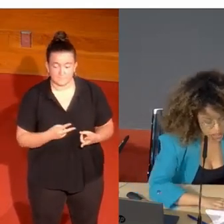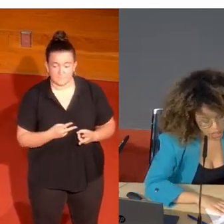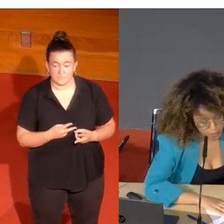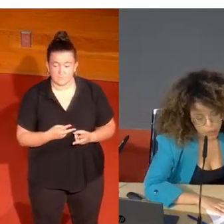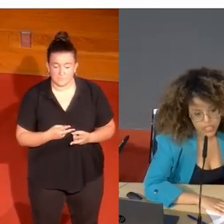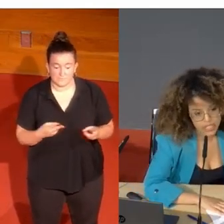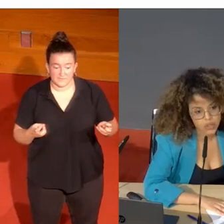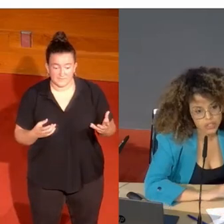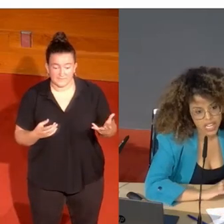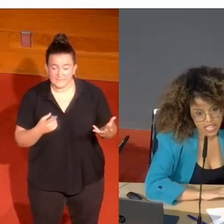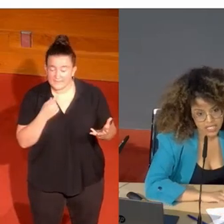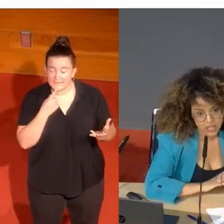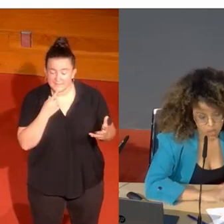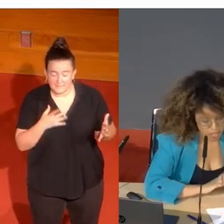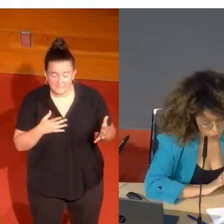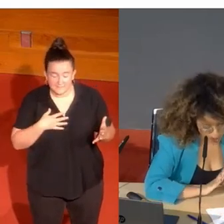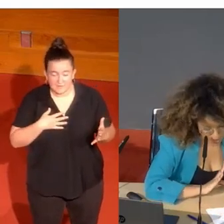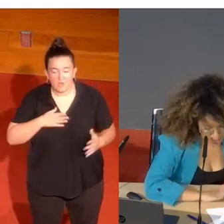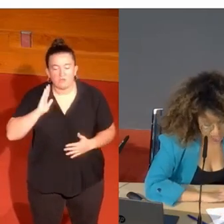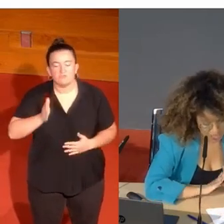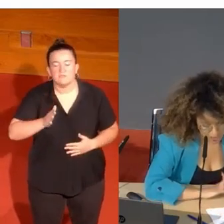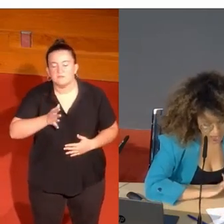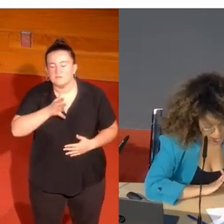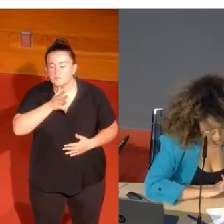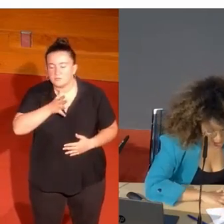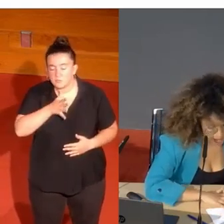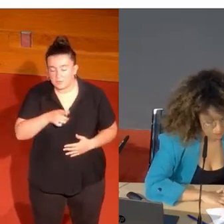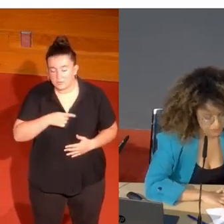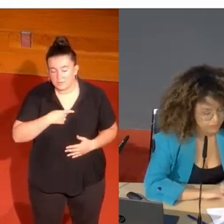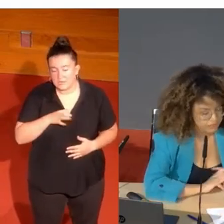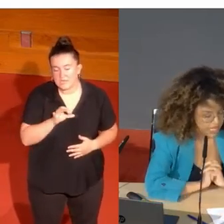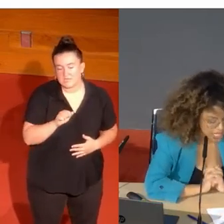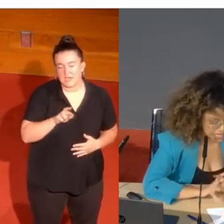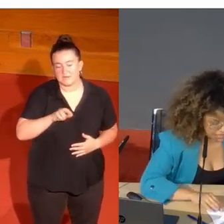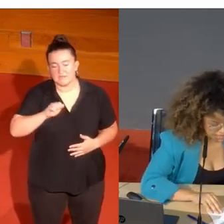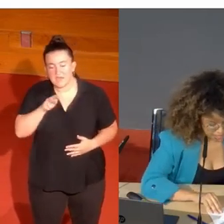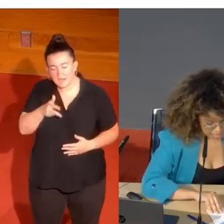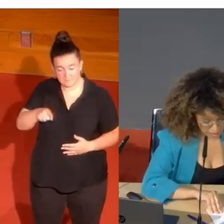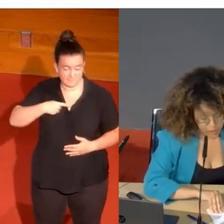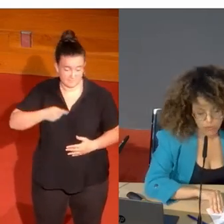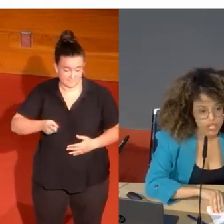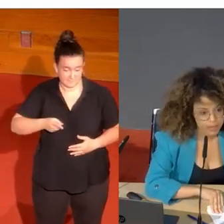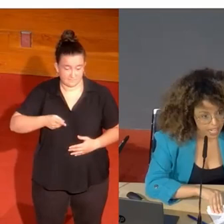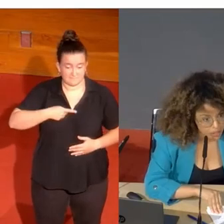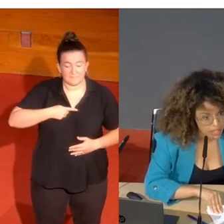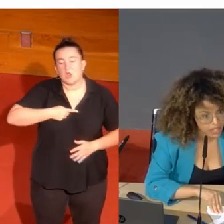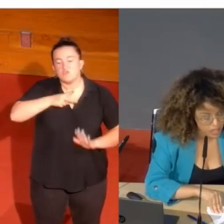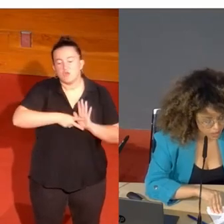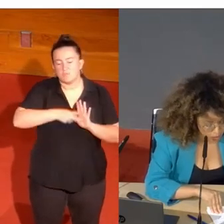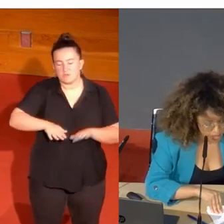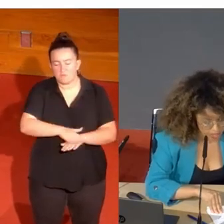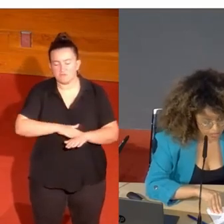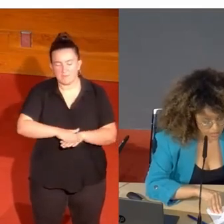condenaron por ir contra las normas fundamentales de la sharía Así que nada pues ya fue liberado